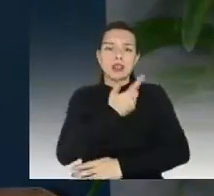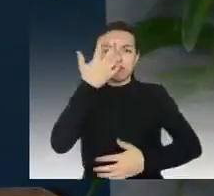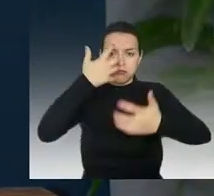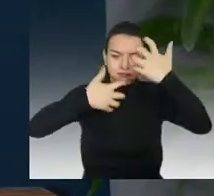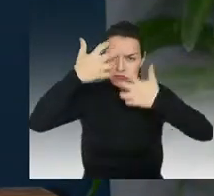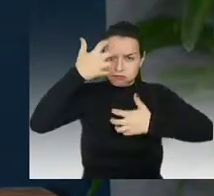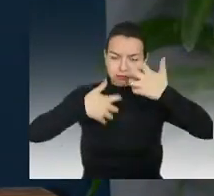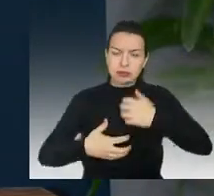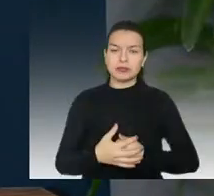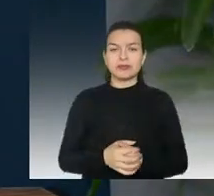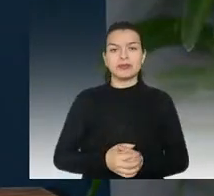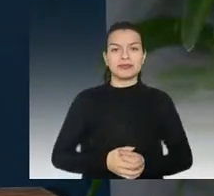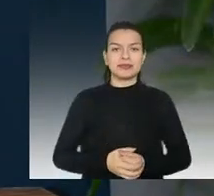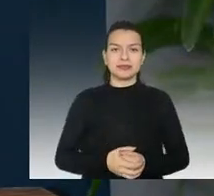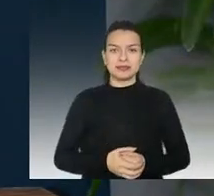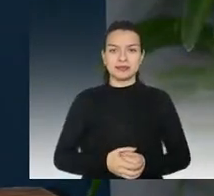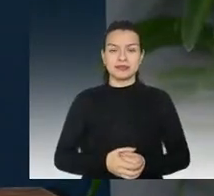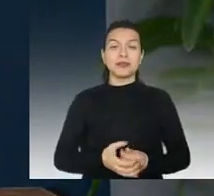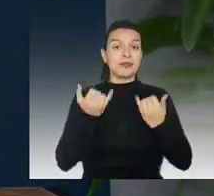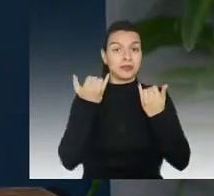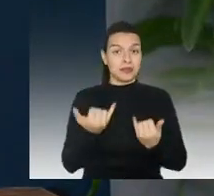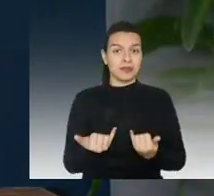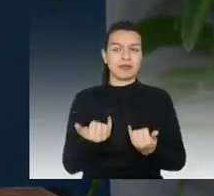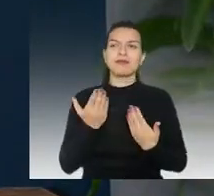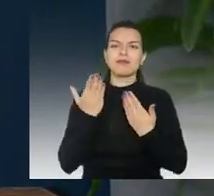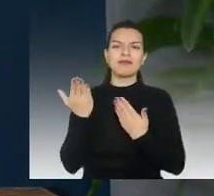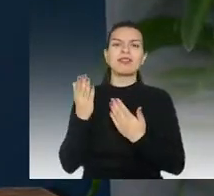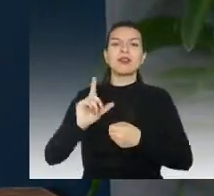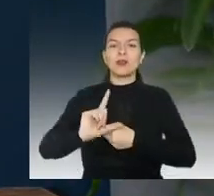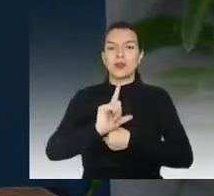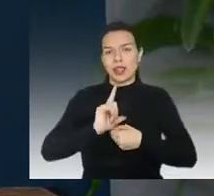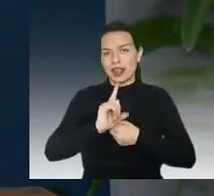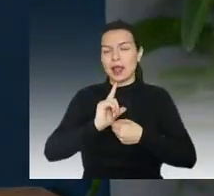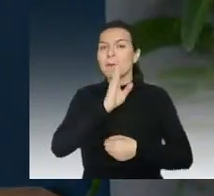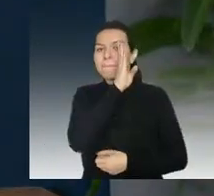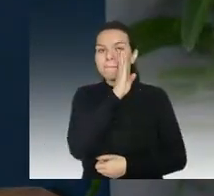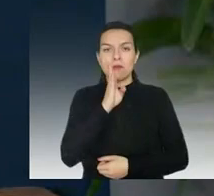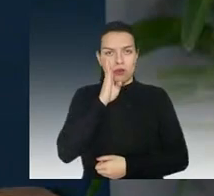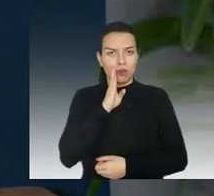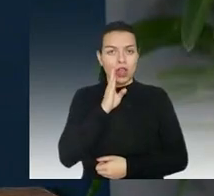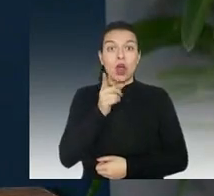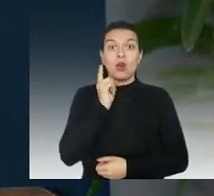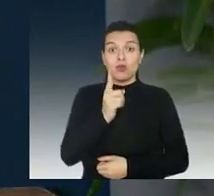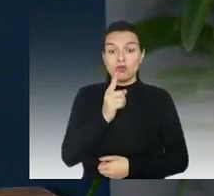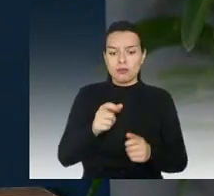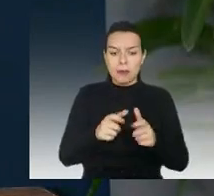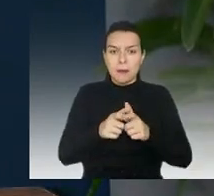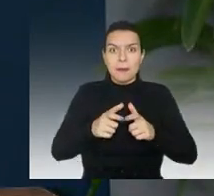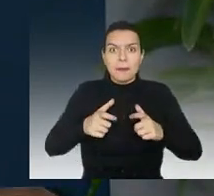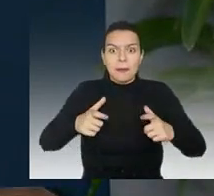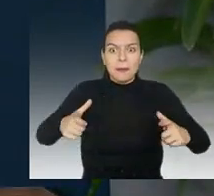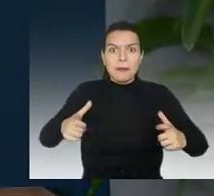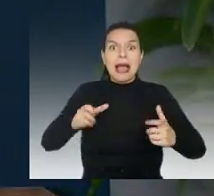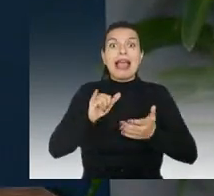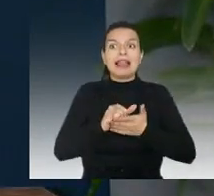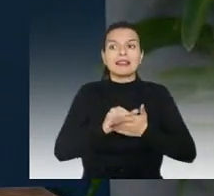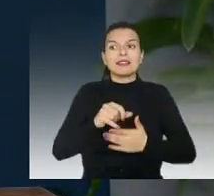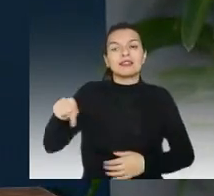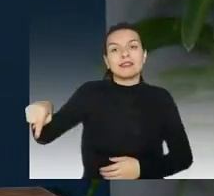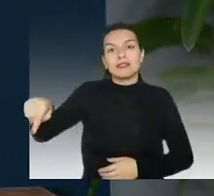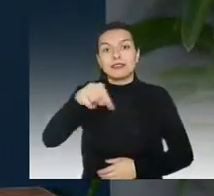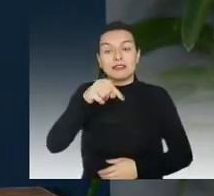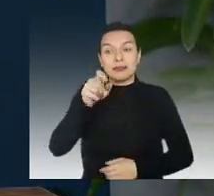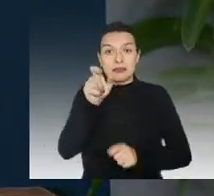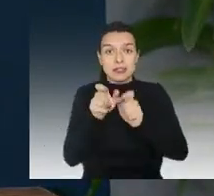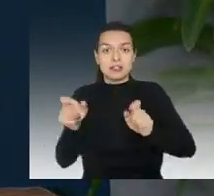y precisamente hacemos contacto a esta hora con la localidad de bosa porque las cifras en aumento podría llevar a las autoridades a tomar medidas especiales